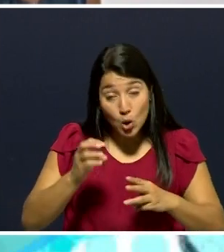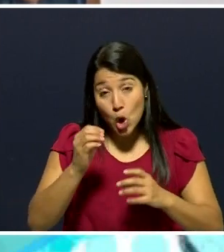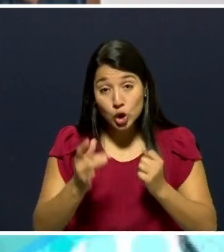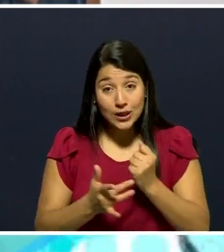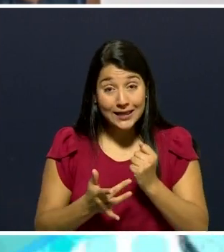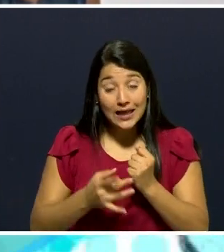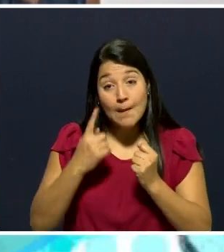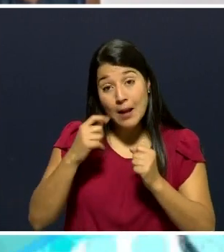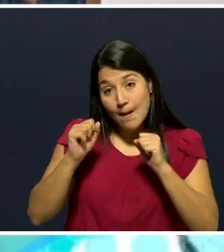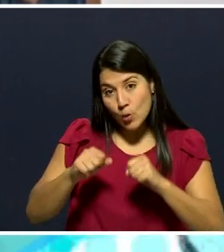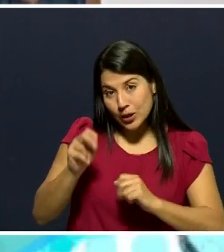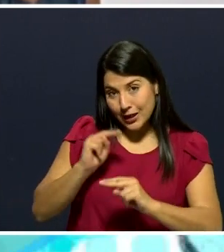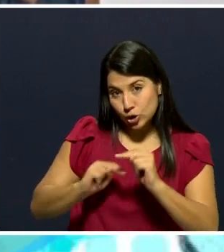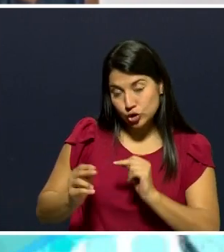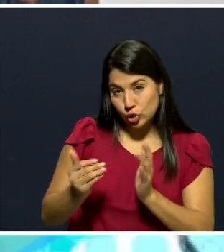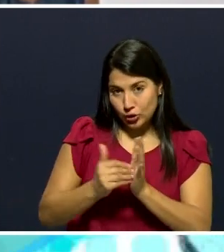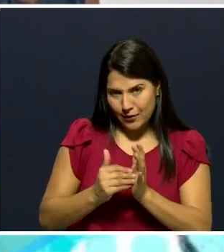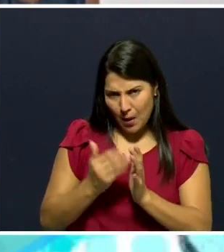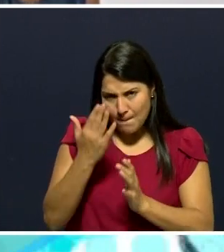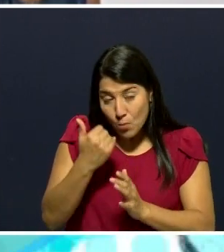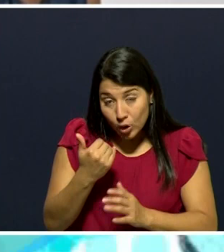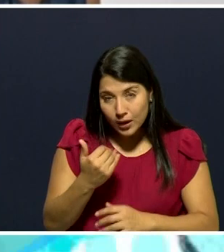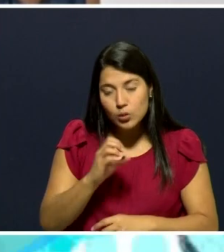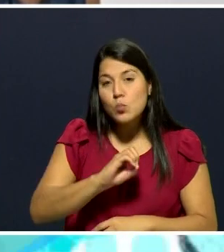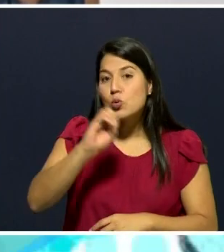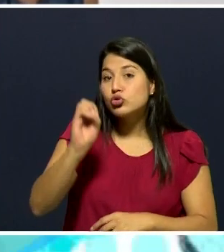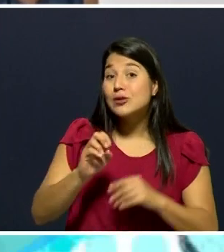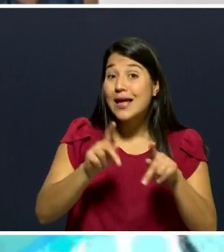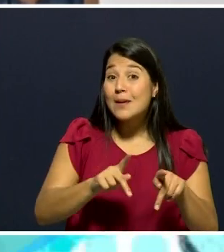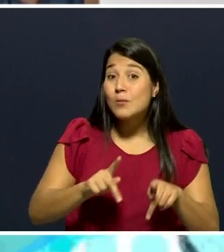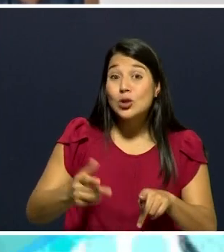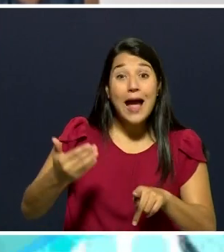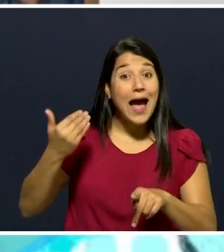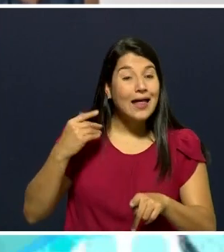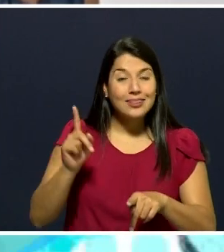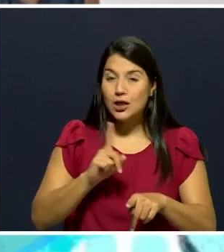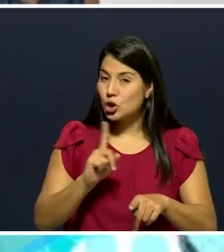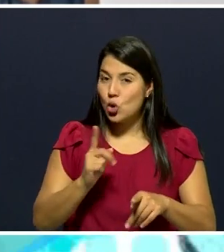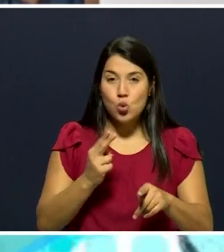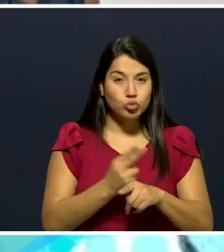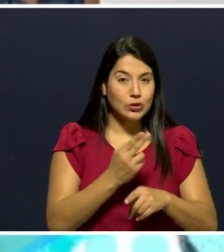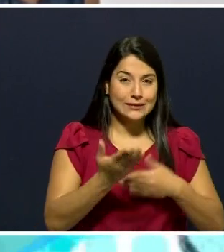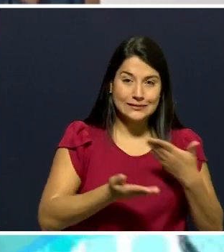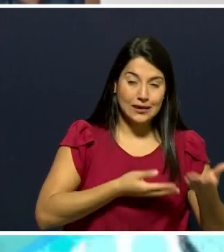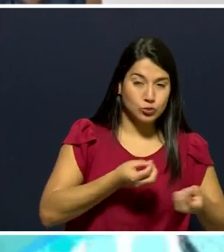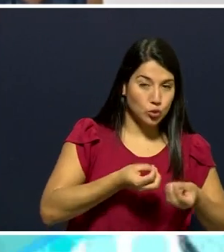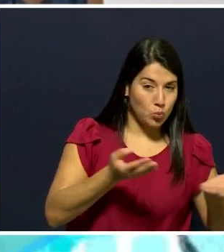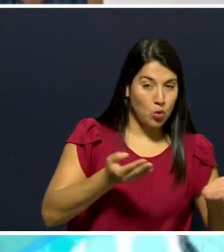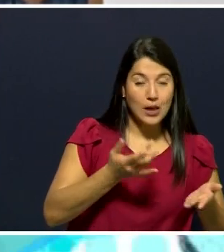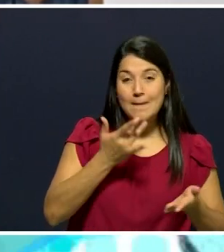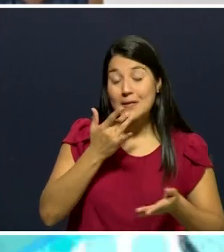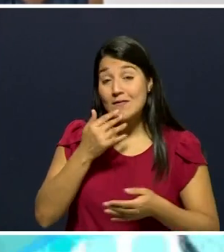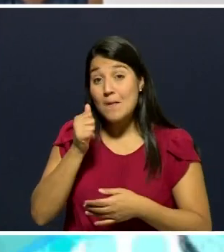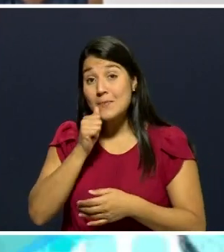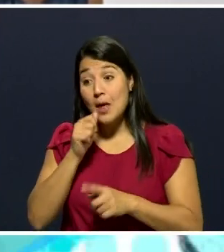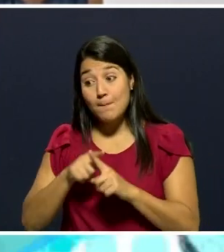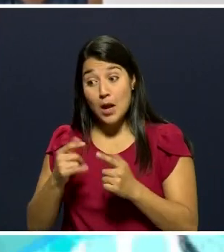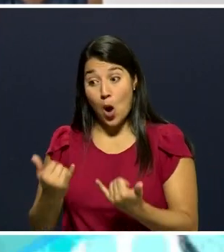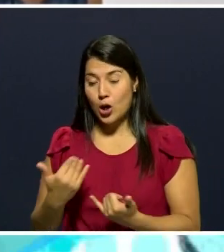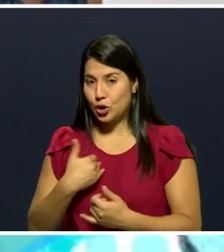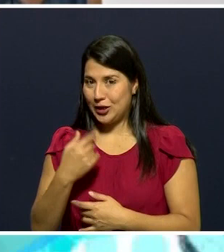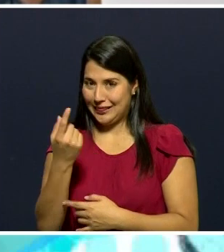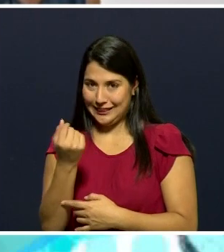porque estamos diciendo que es un porcentaje de personas que no estaban atendiendo sus necesidades en este sector, pero que no van a